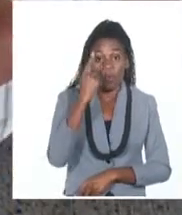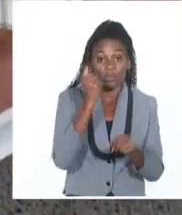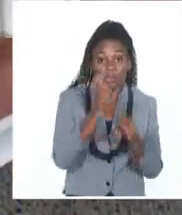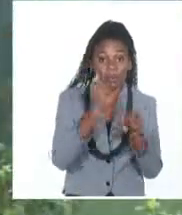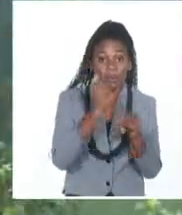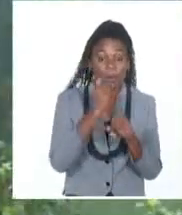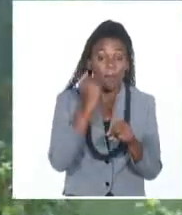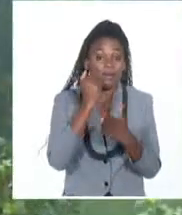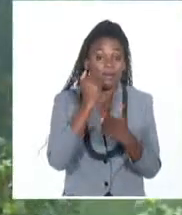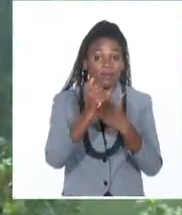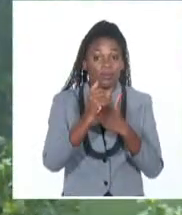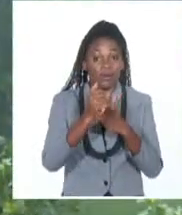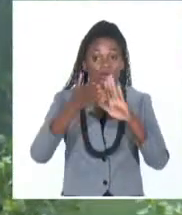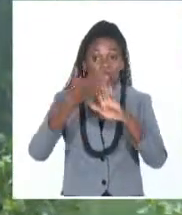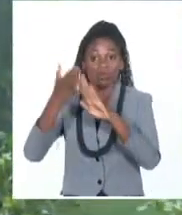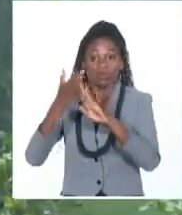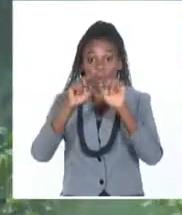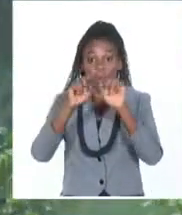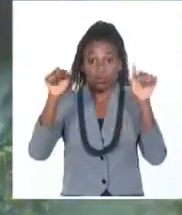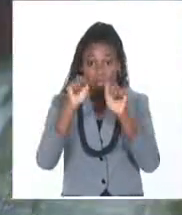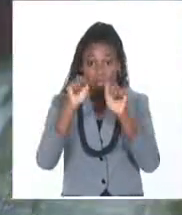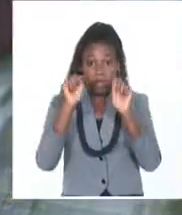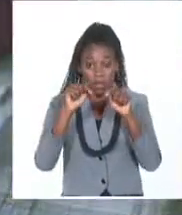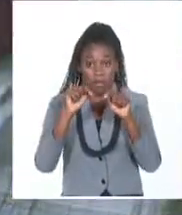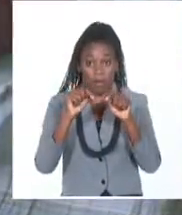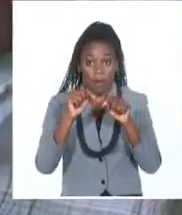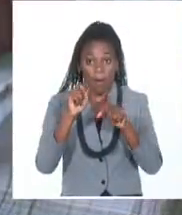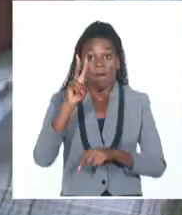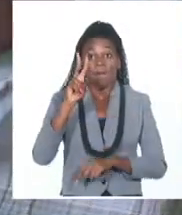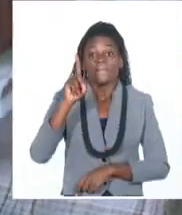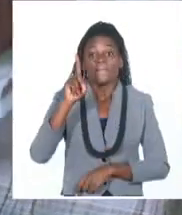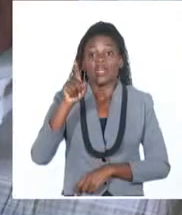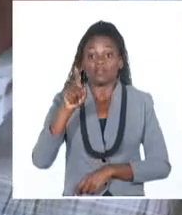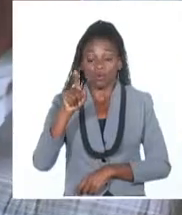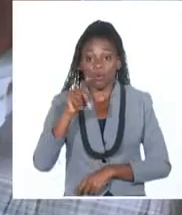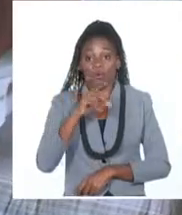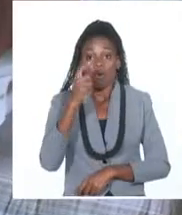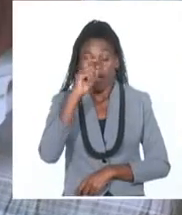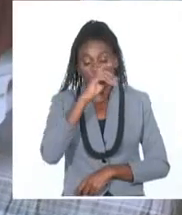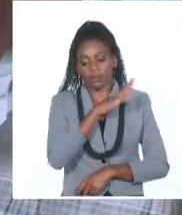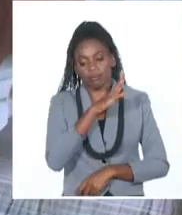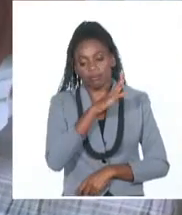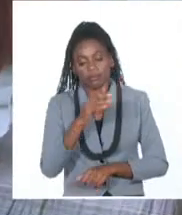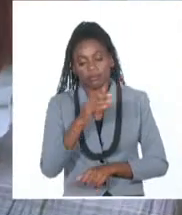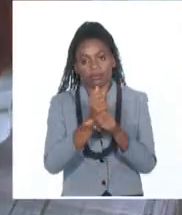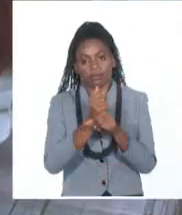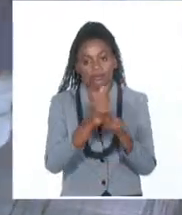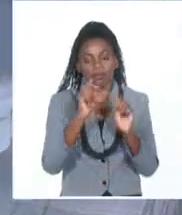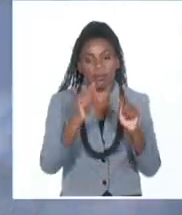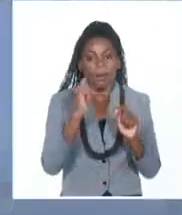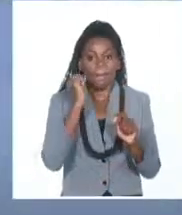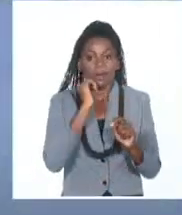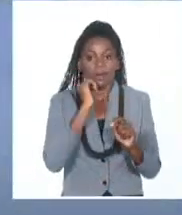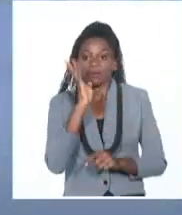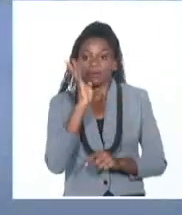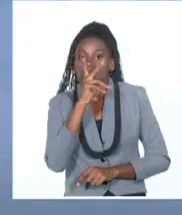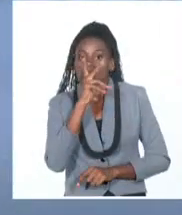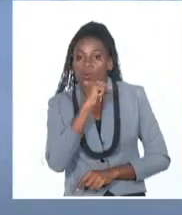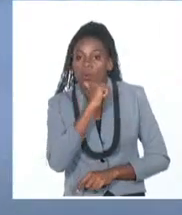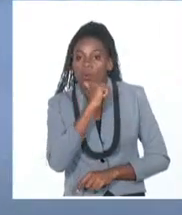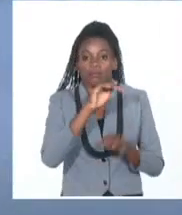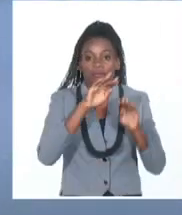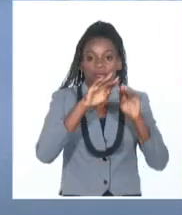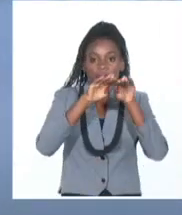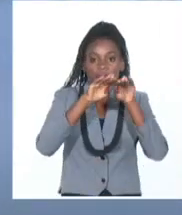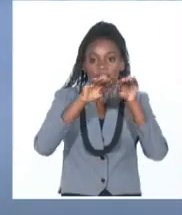a construir este pedacito de tierra. Con 21 años llegó hasta aquí y quedó prendado con la magia de este paisaje. Es